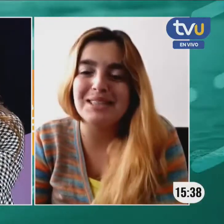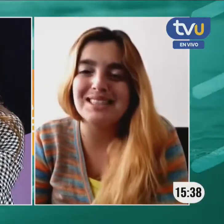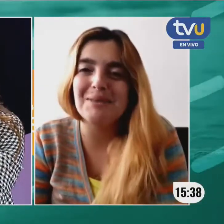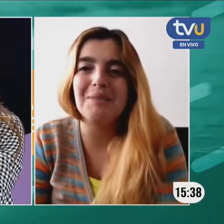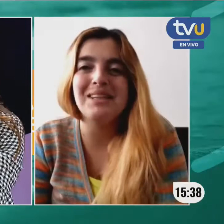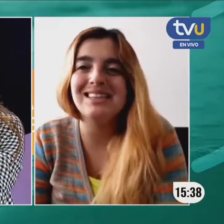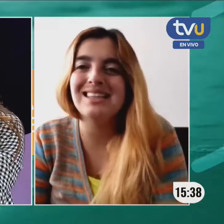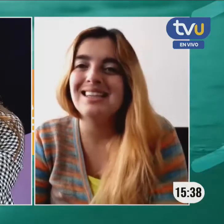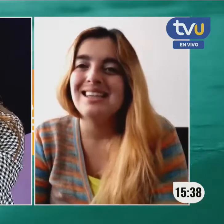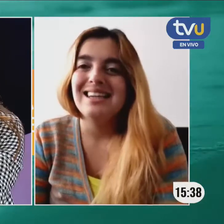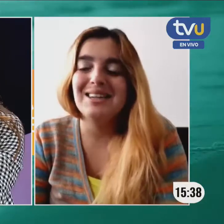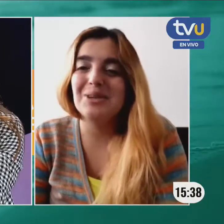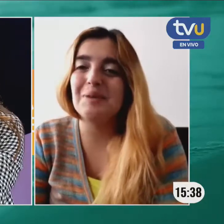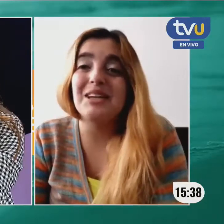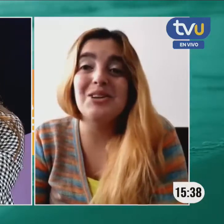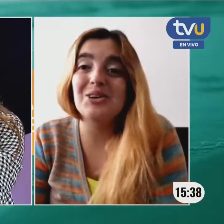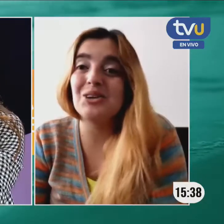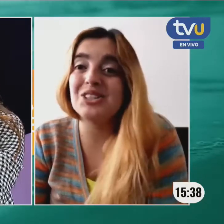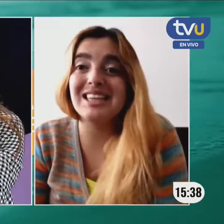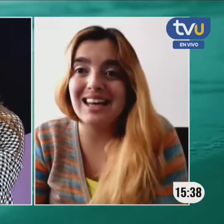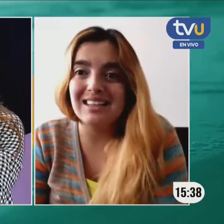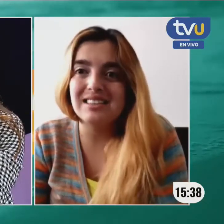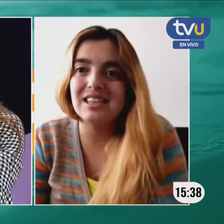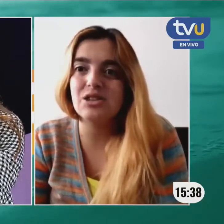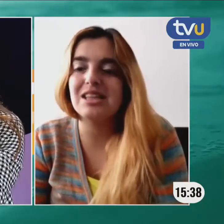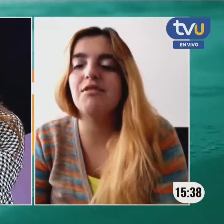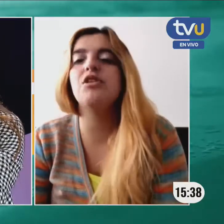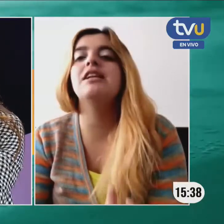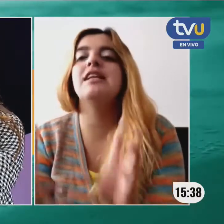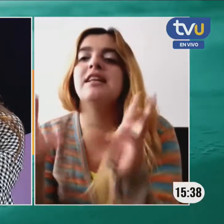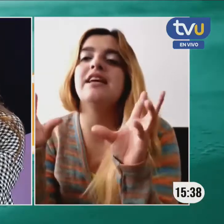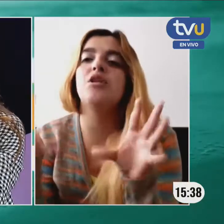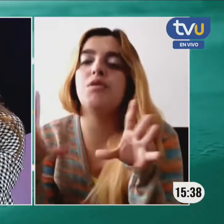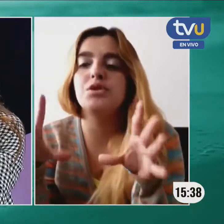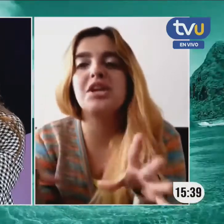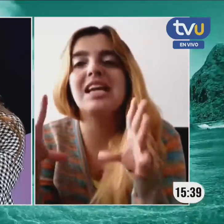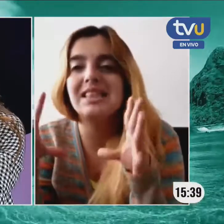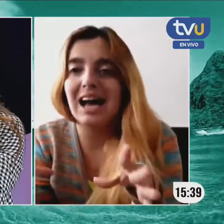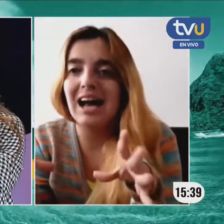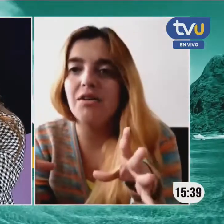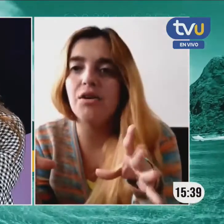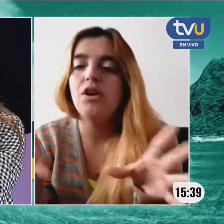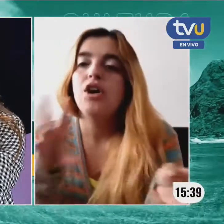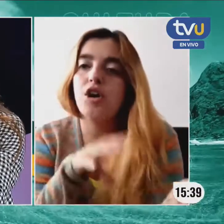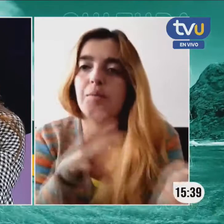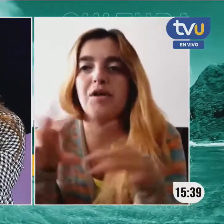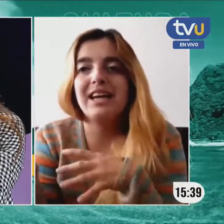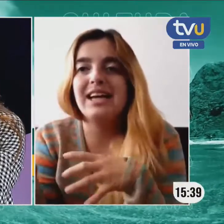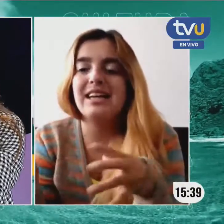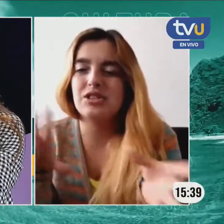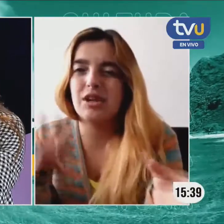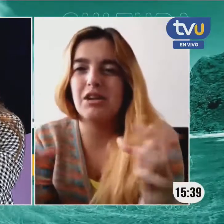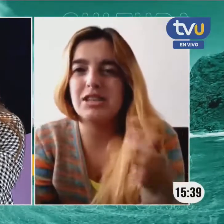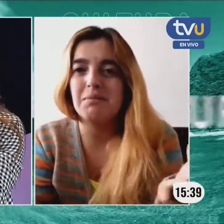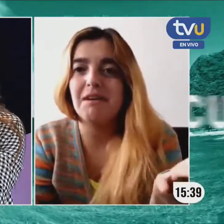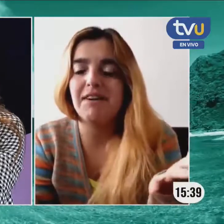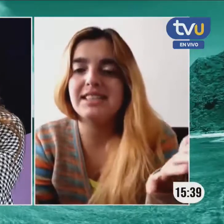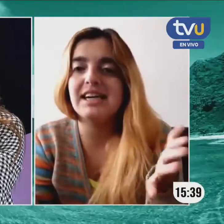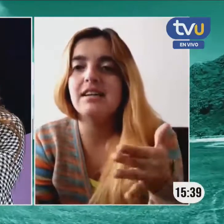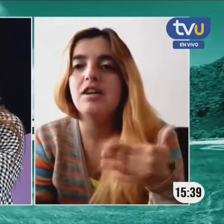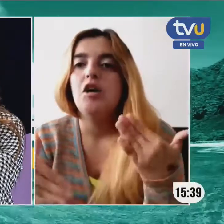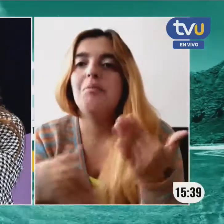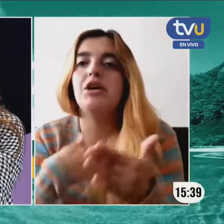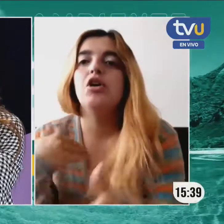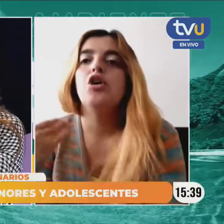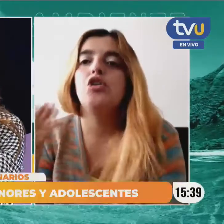historia principalmente, en nuestro país no se da, ¿cierto? Salvo entender cómo funciona el Estado, los poderes, que son las cosas más